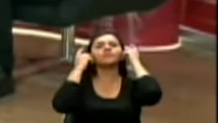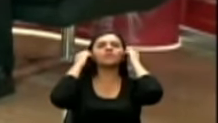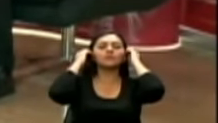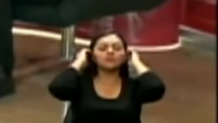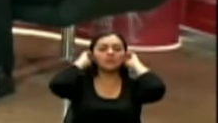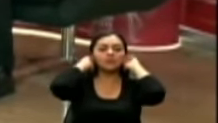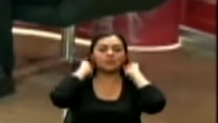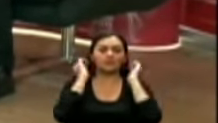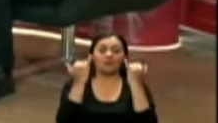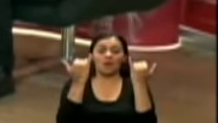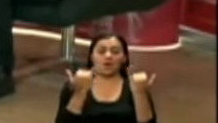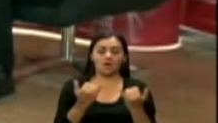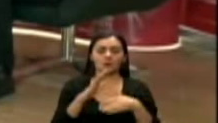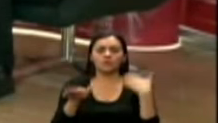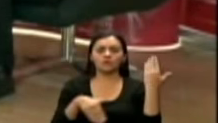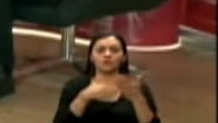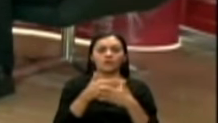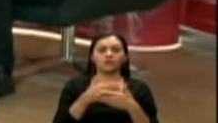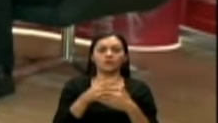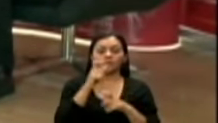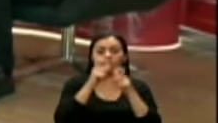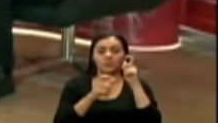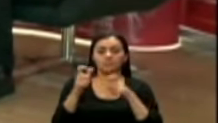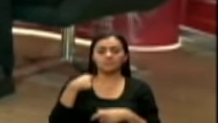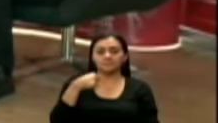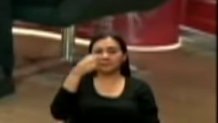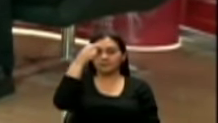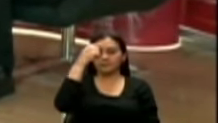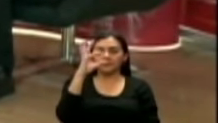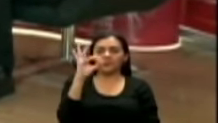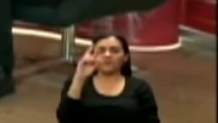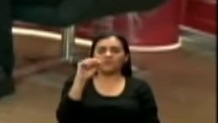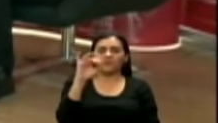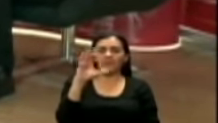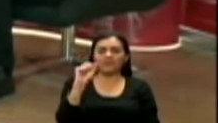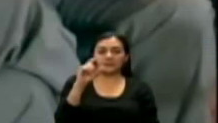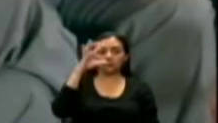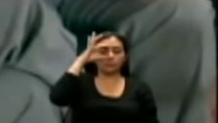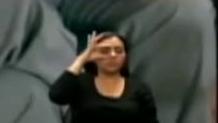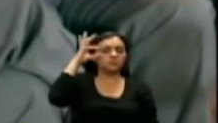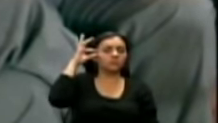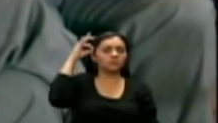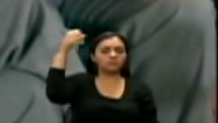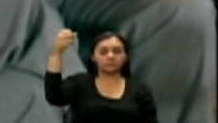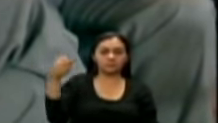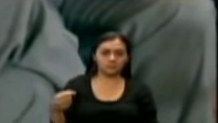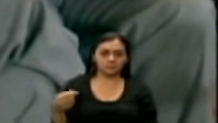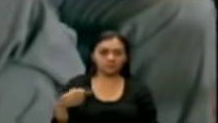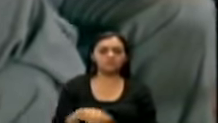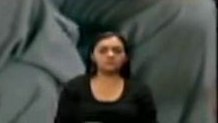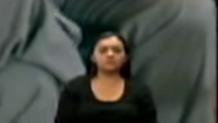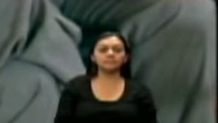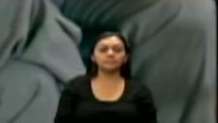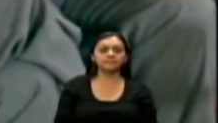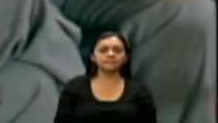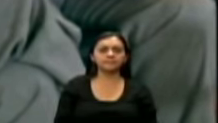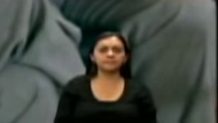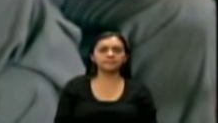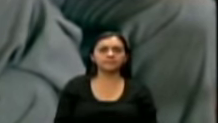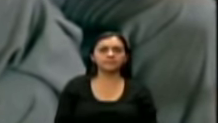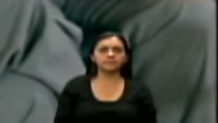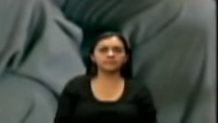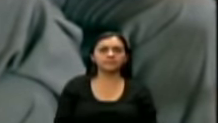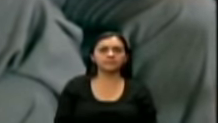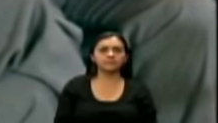tenía todo el impacto que lo está teniendo en este momento, que es Francisco, el Papa latinoamericano, y que ha sido capaz